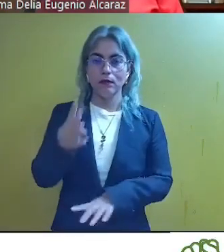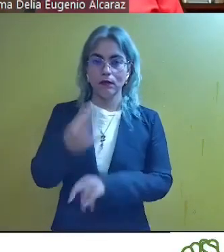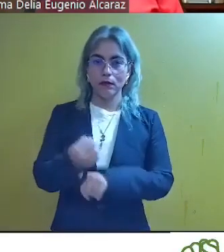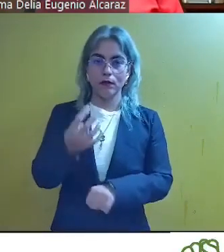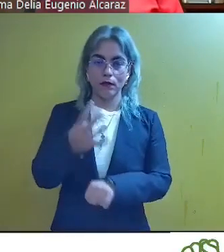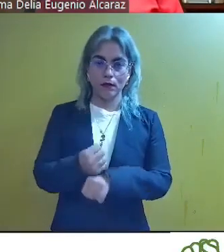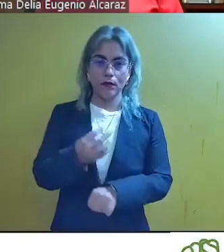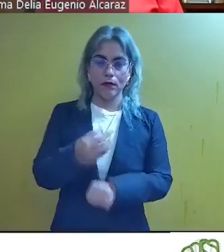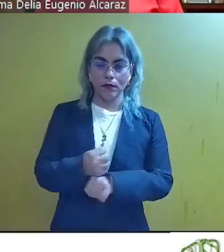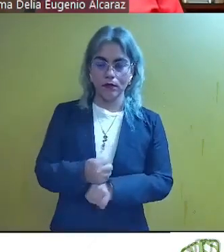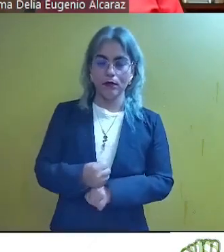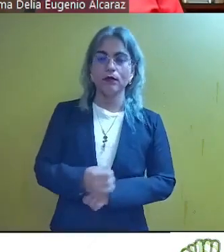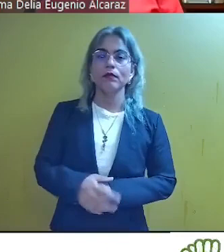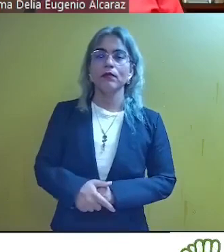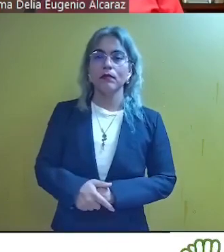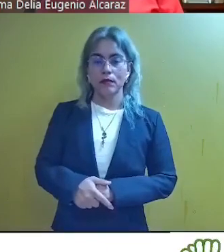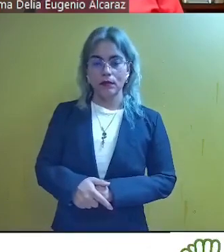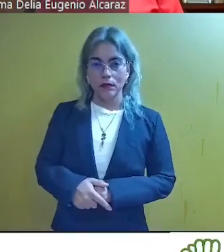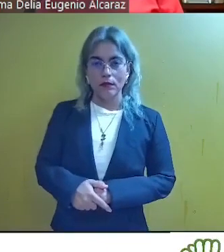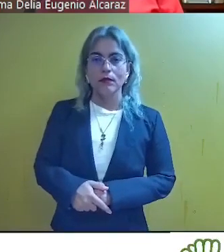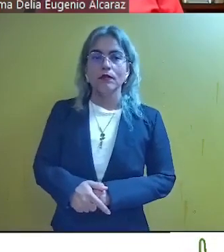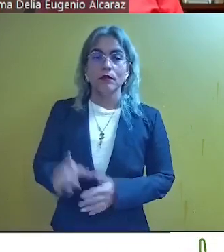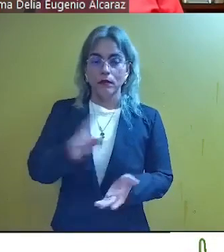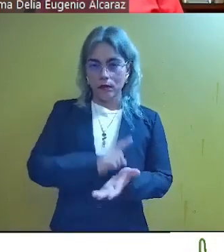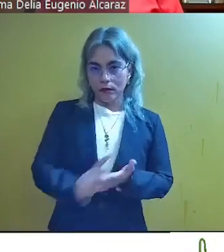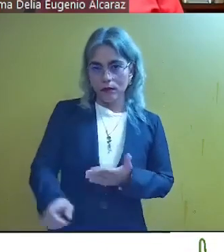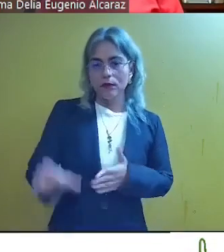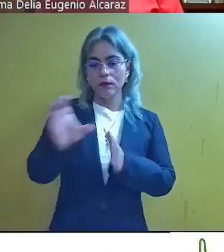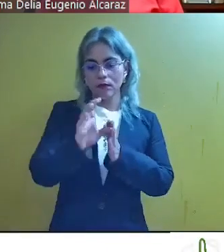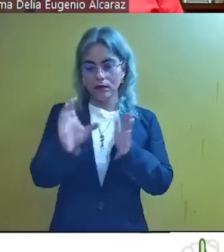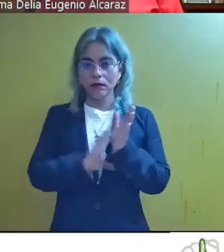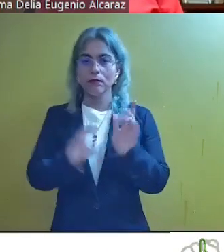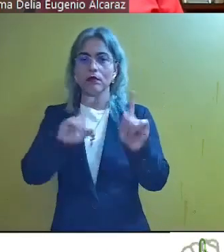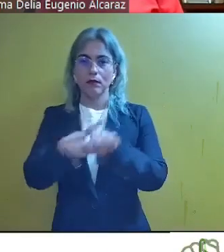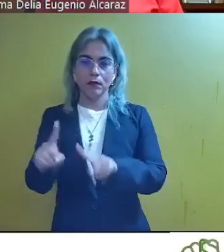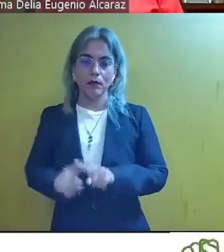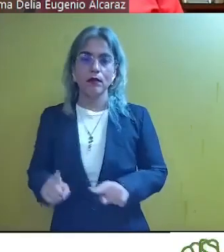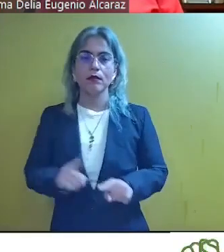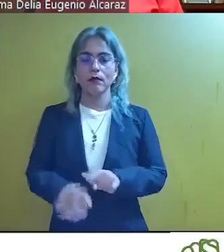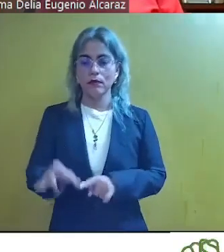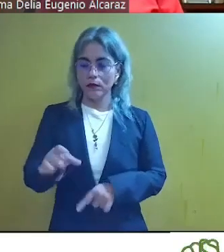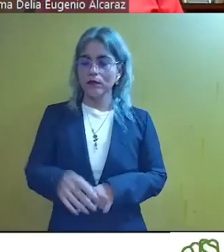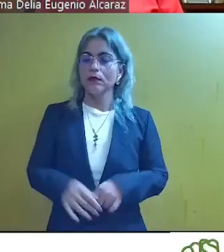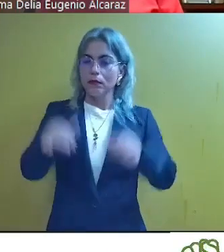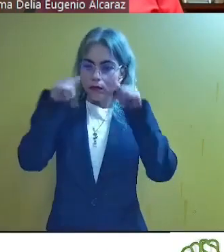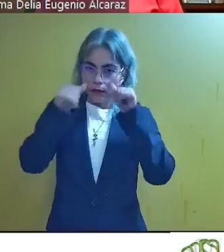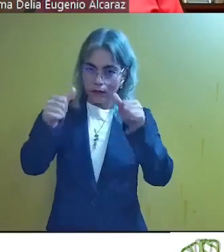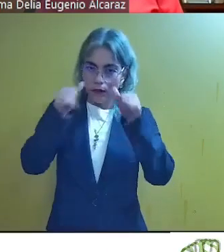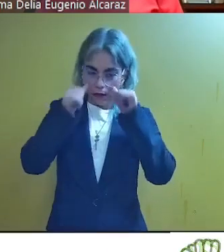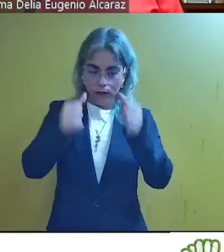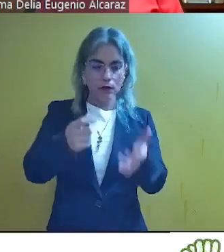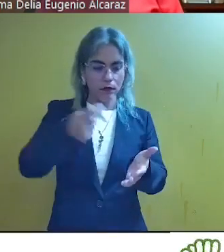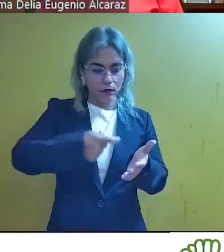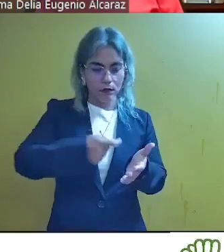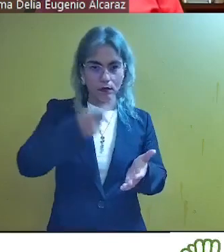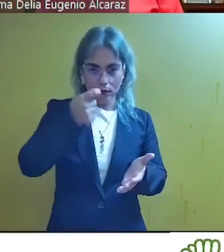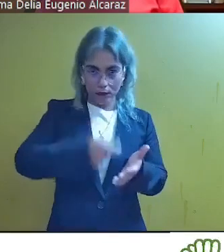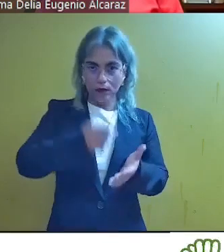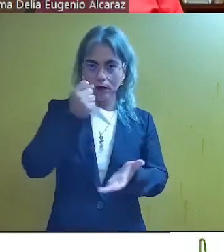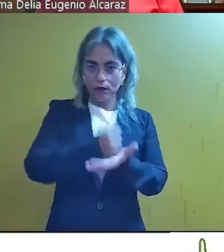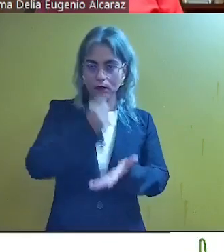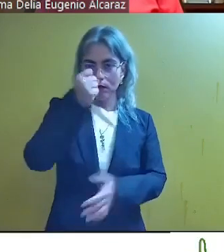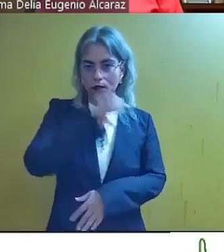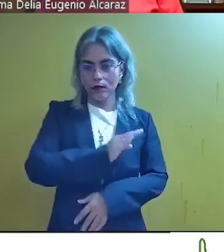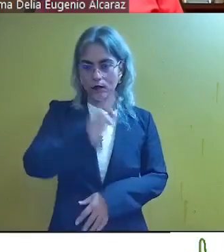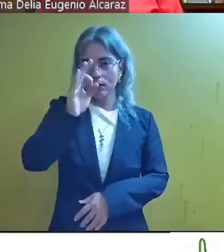a los derechos fundamentales, elementos que el juez constitucional debe tomar en cuenta para considerarlas válidas. Finalmente, con